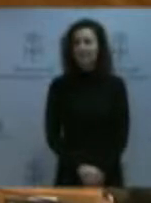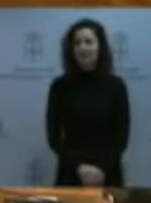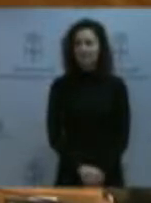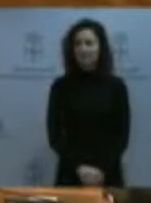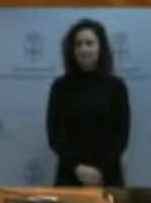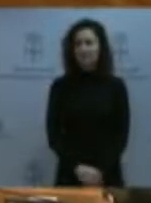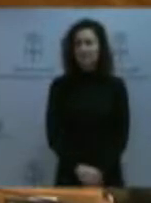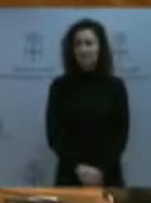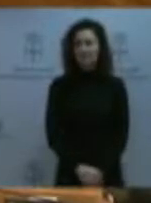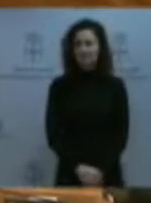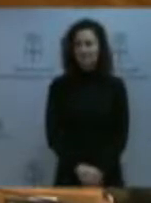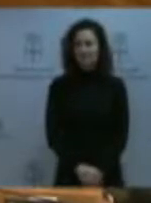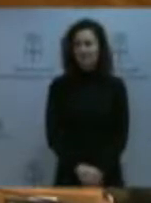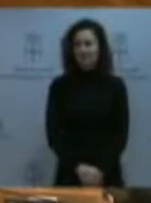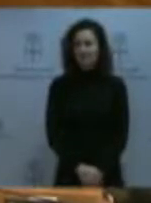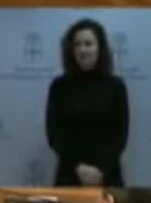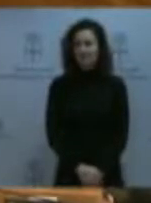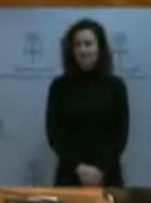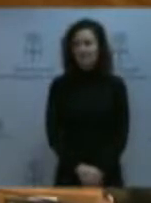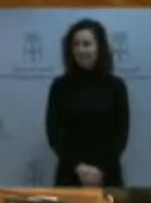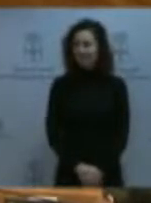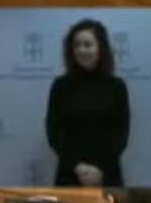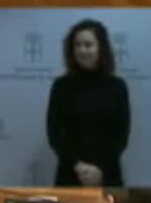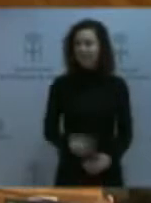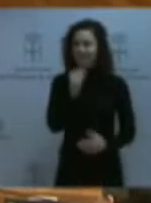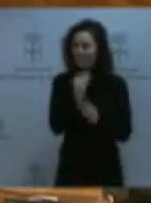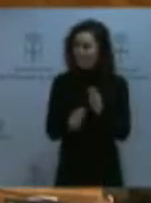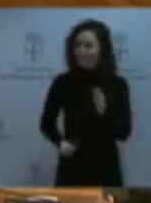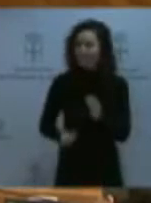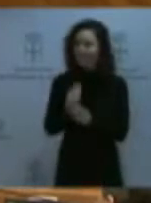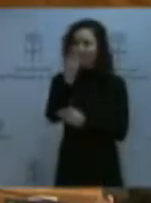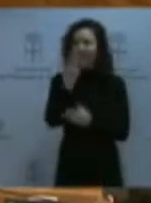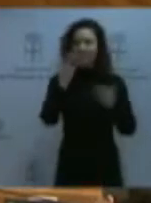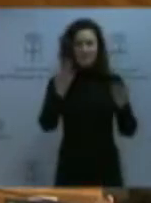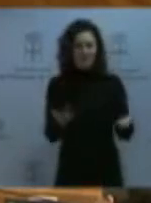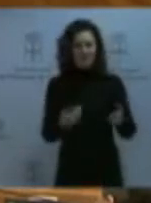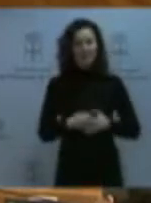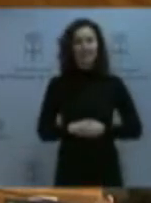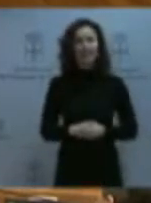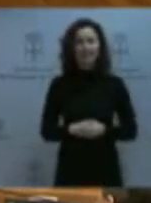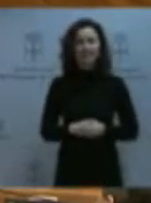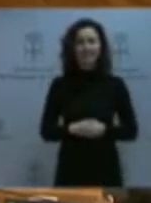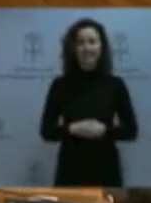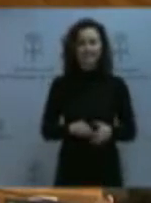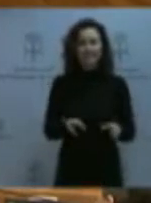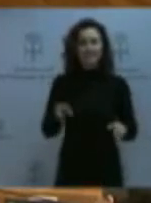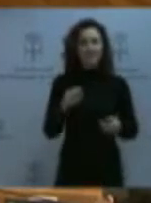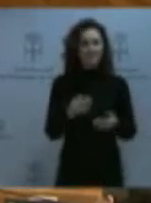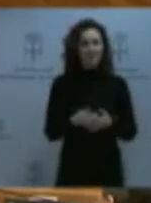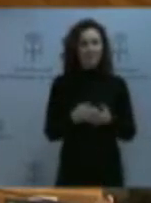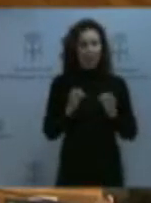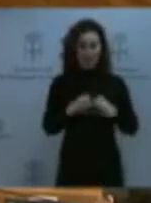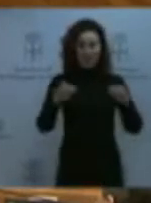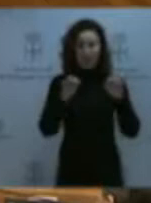Buenos días. En ocasiones se alinean los astros y las y los portavoces de esta Cámara en materia de cultura estamos